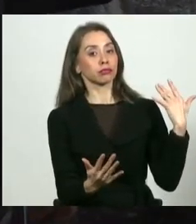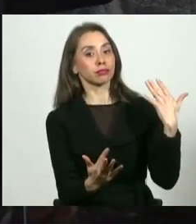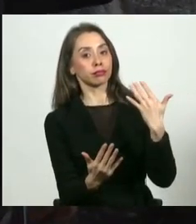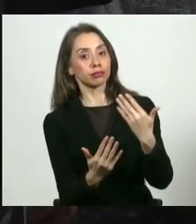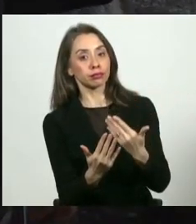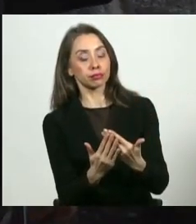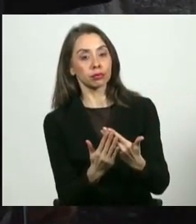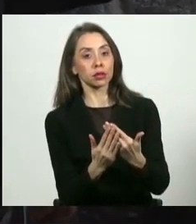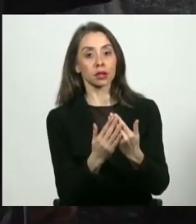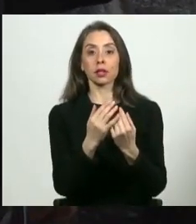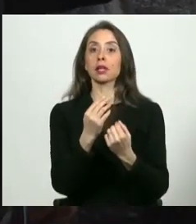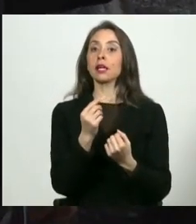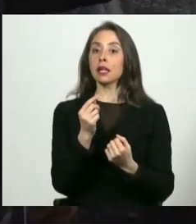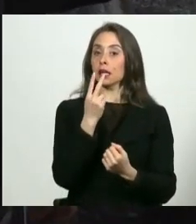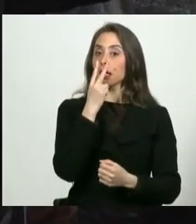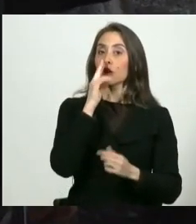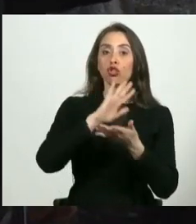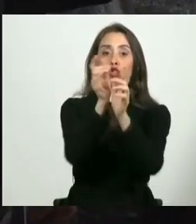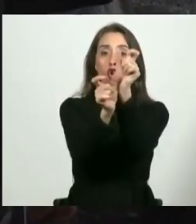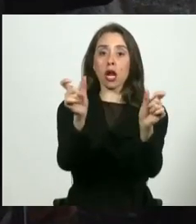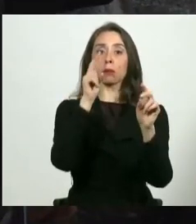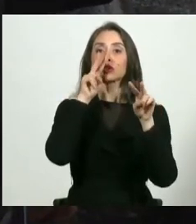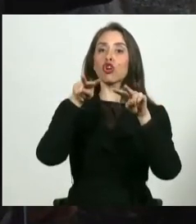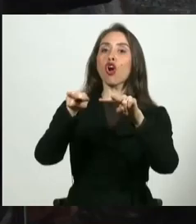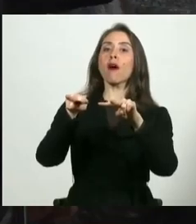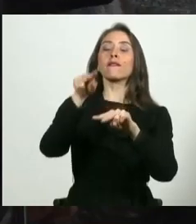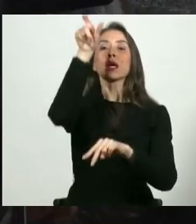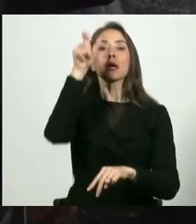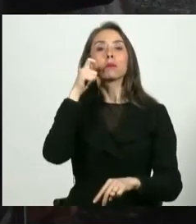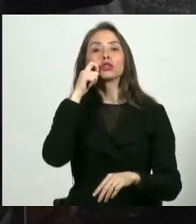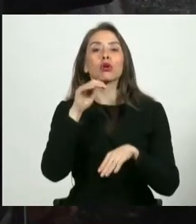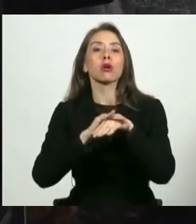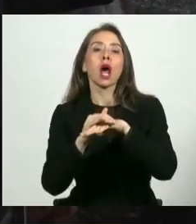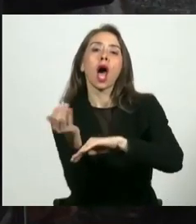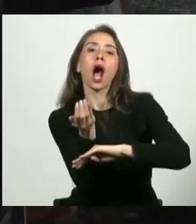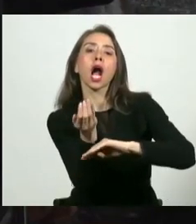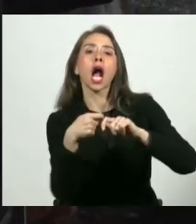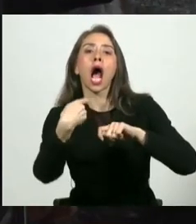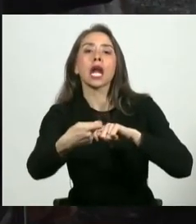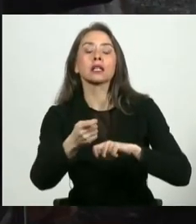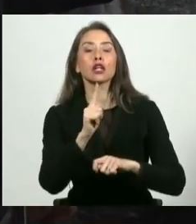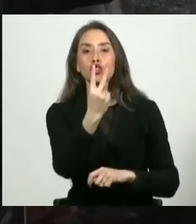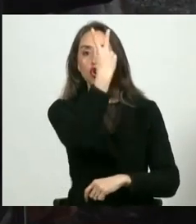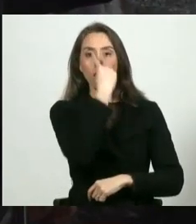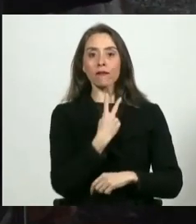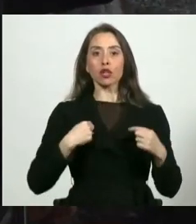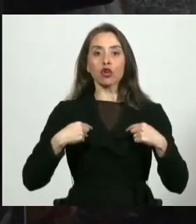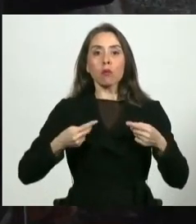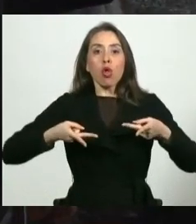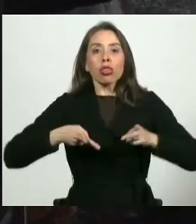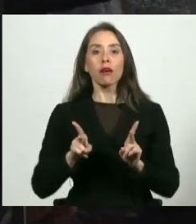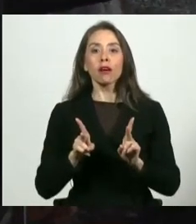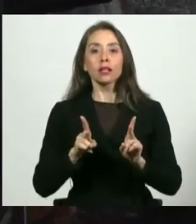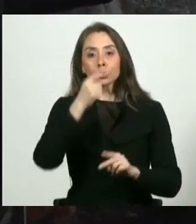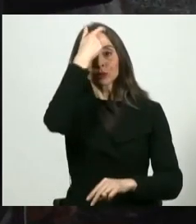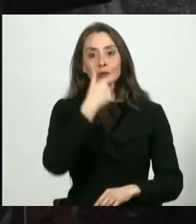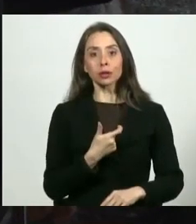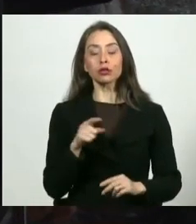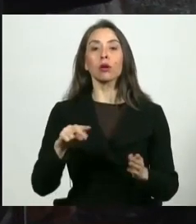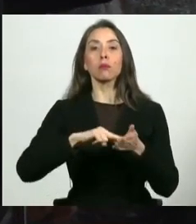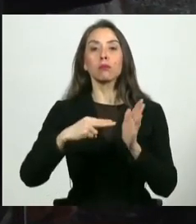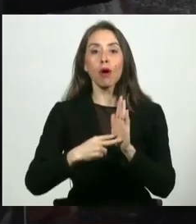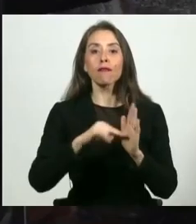que al ser visto todos como seres caritativos y no como sujetos de derecho, comenzamos con